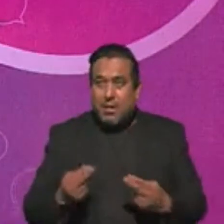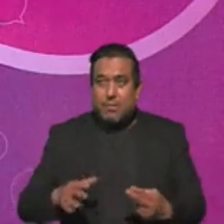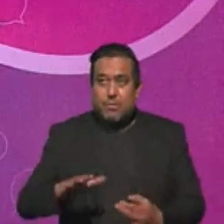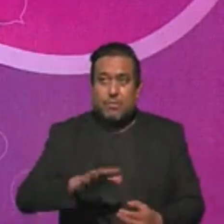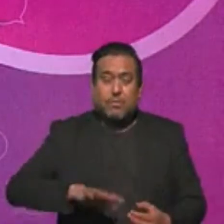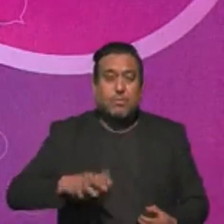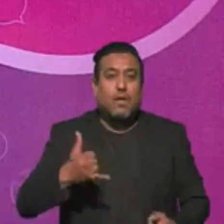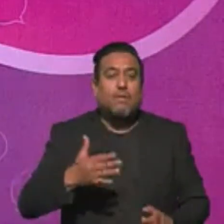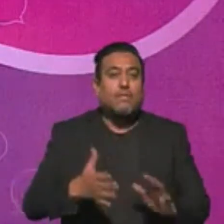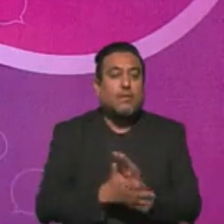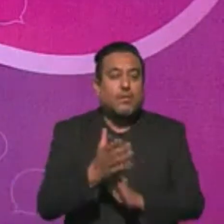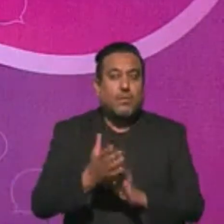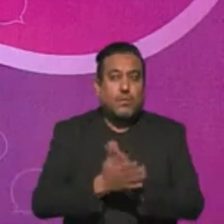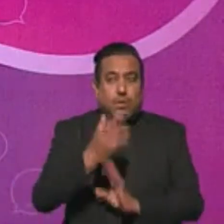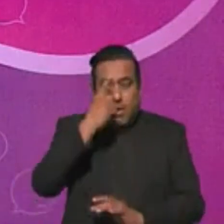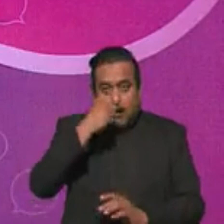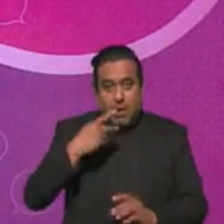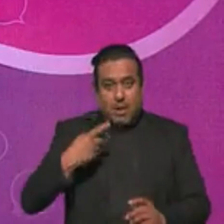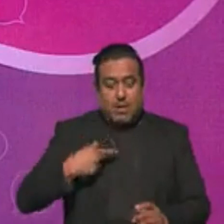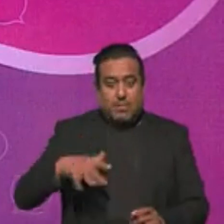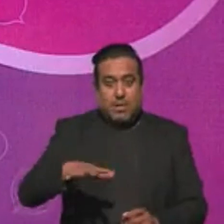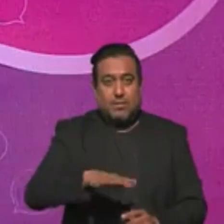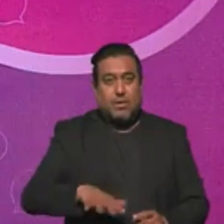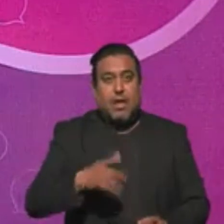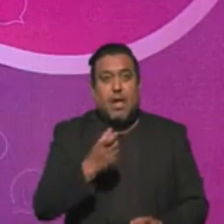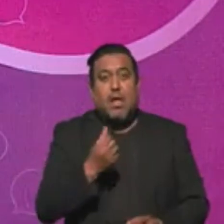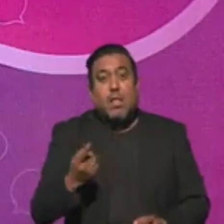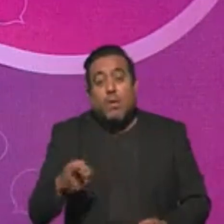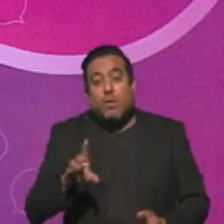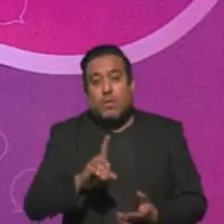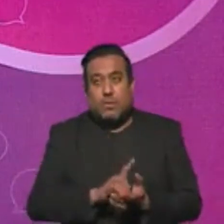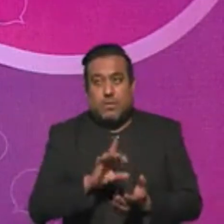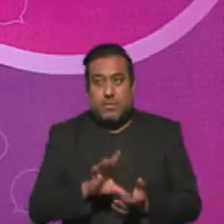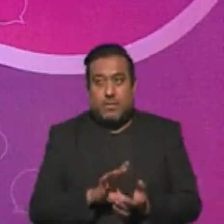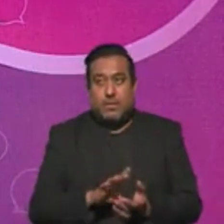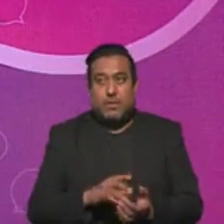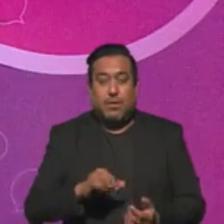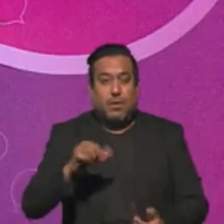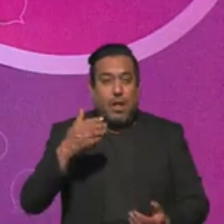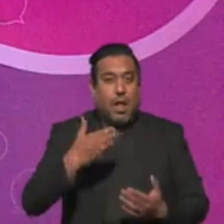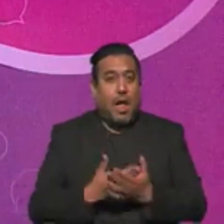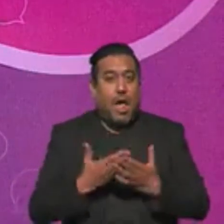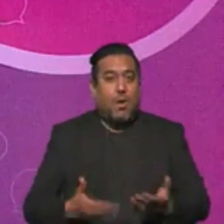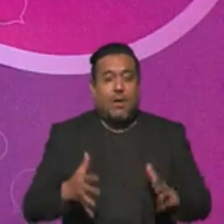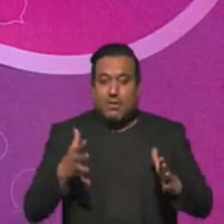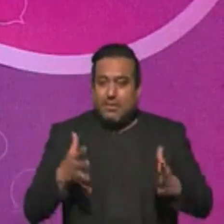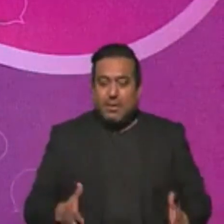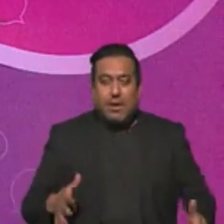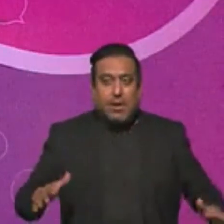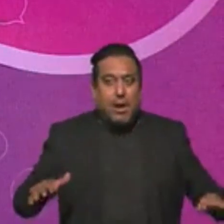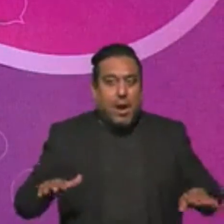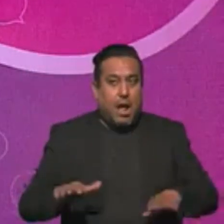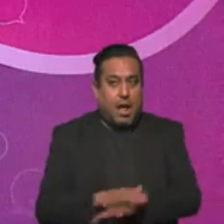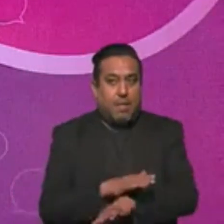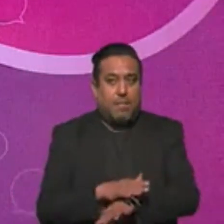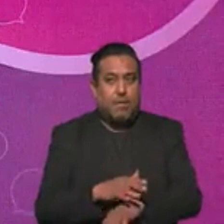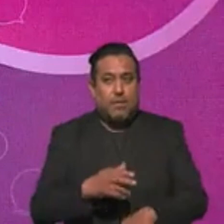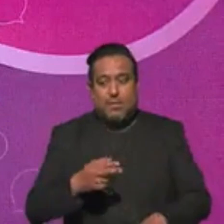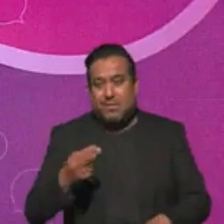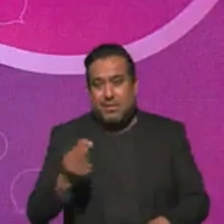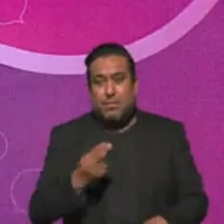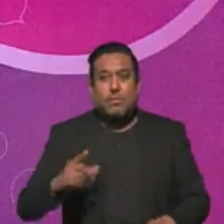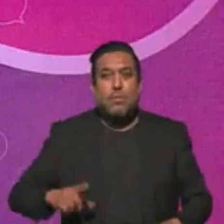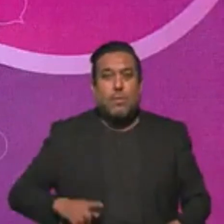la infraestructura para las personas con alguna discapacidad hoy es tiempo del cambio Es tiempo de un